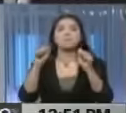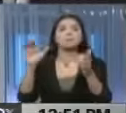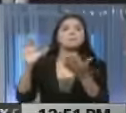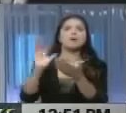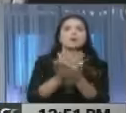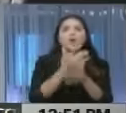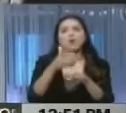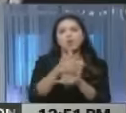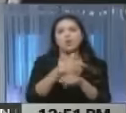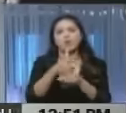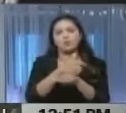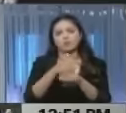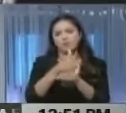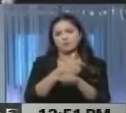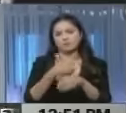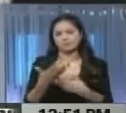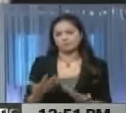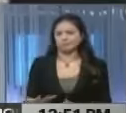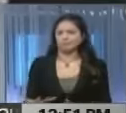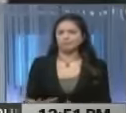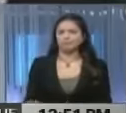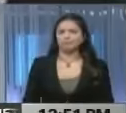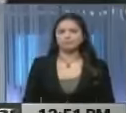gobierno constitucional.